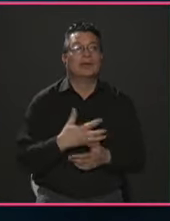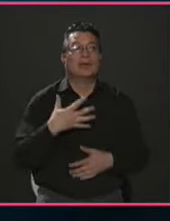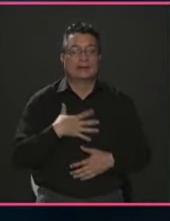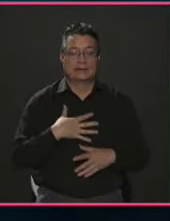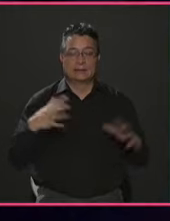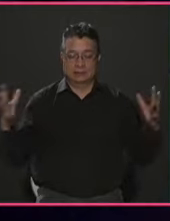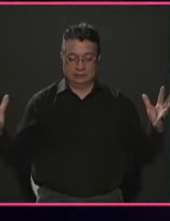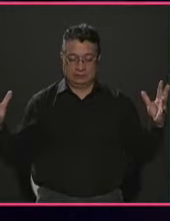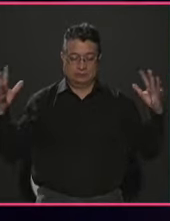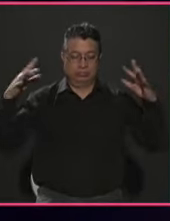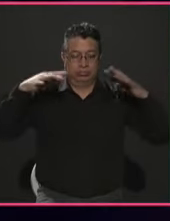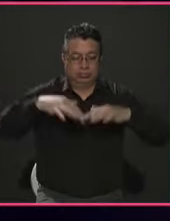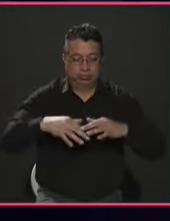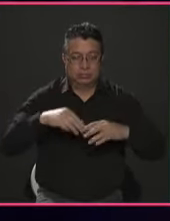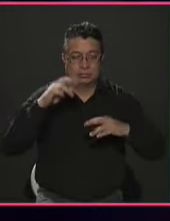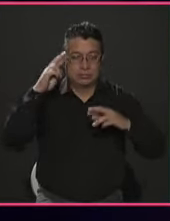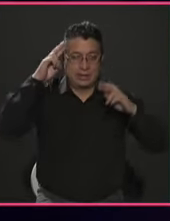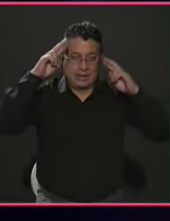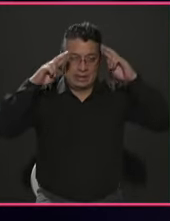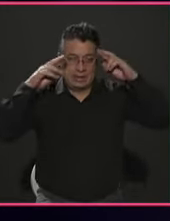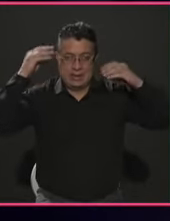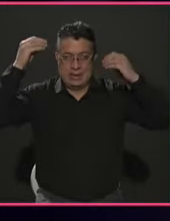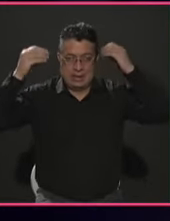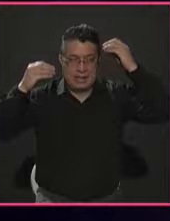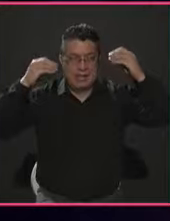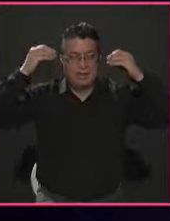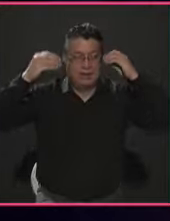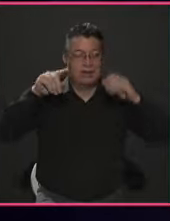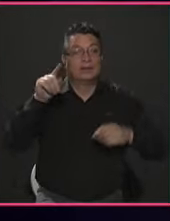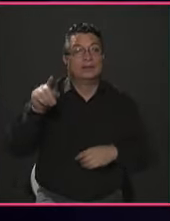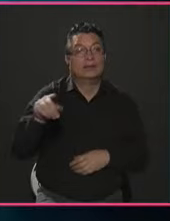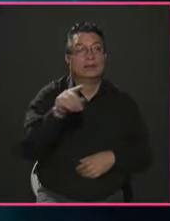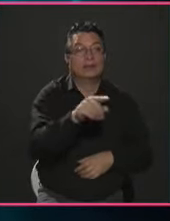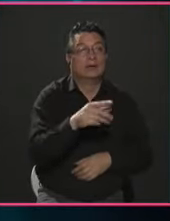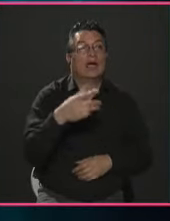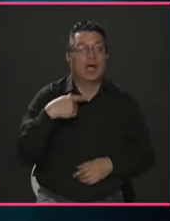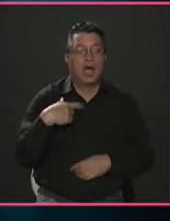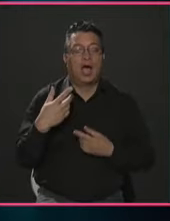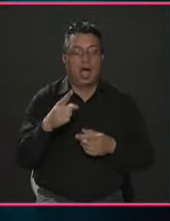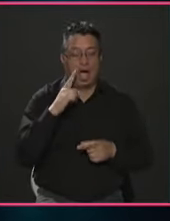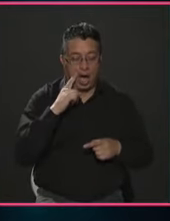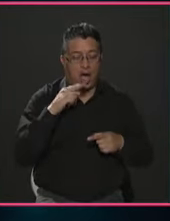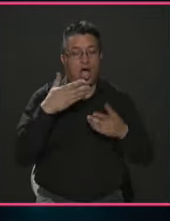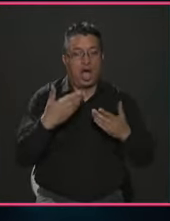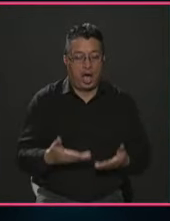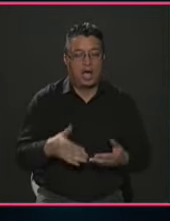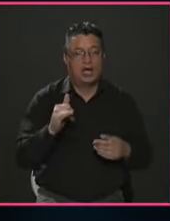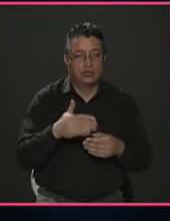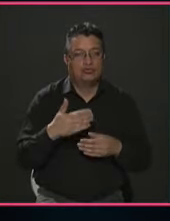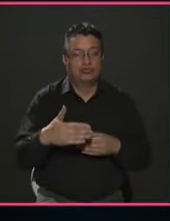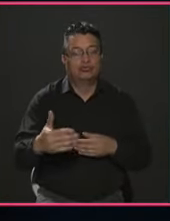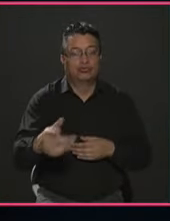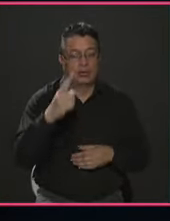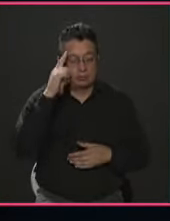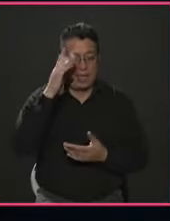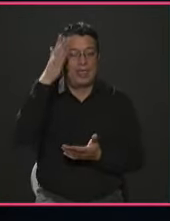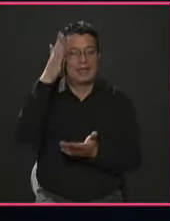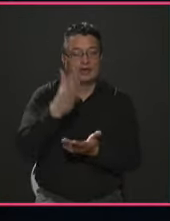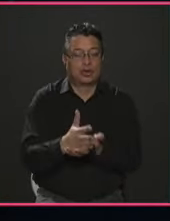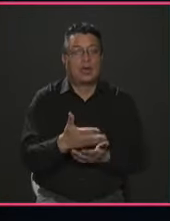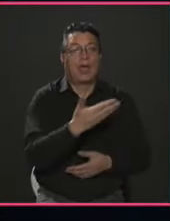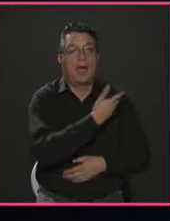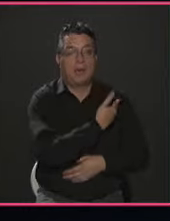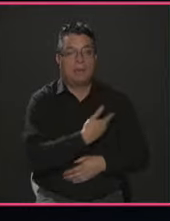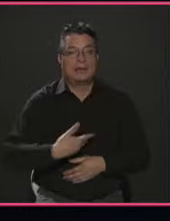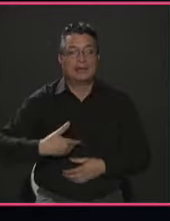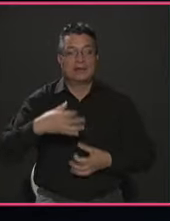congregar hacer reflexionar a quienes de alguna manera Está han estado están en ámbitos de decisiones al presidente